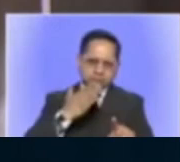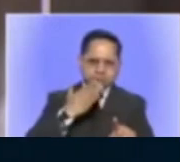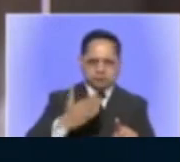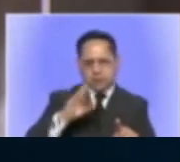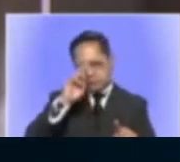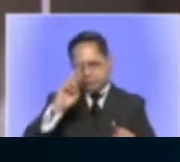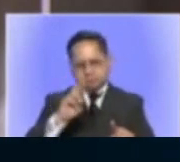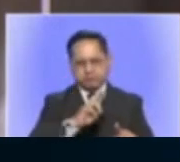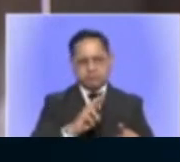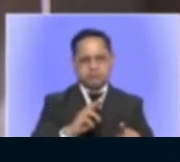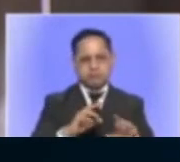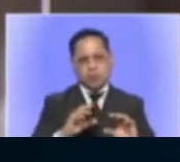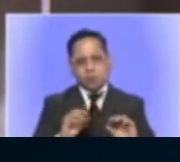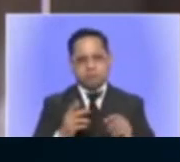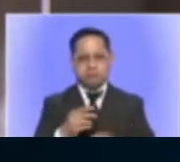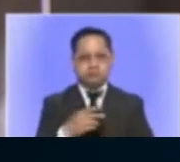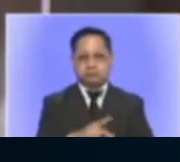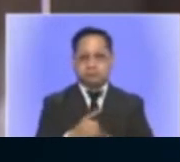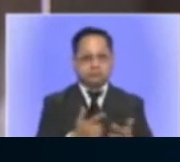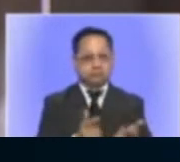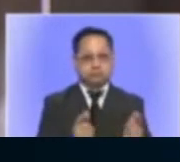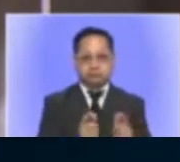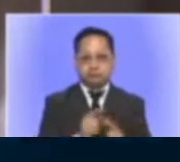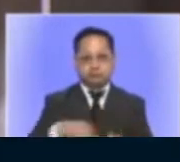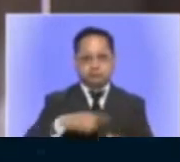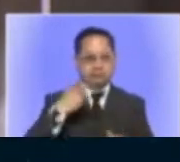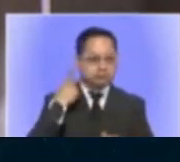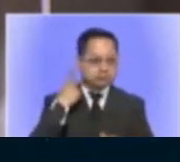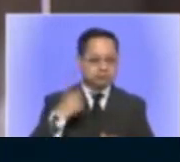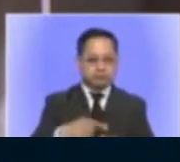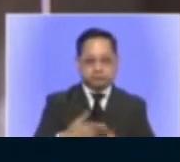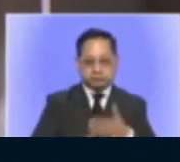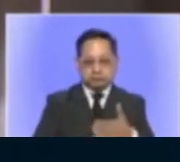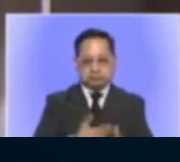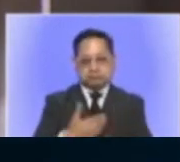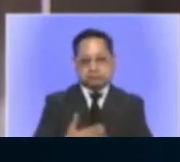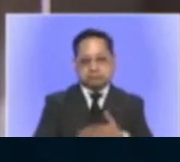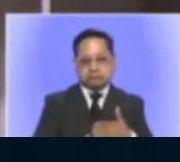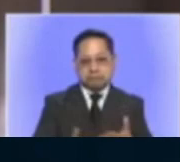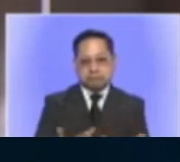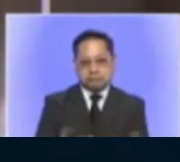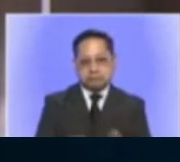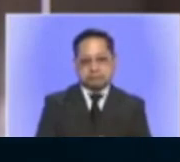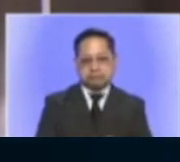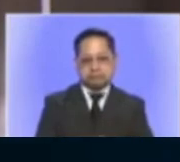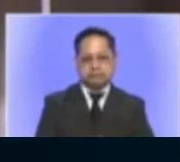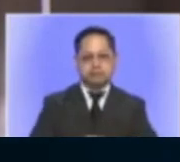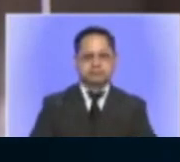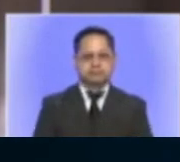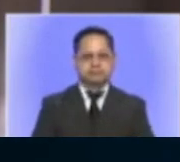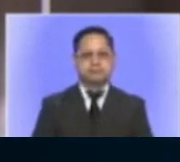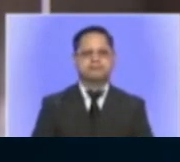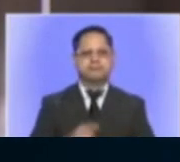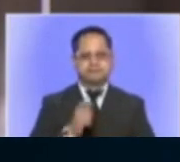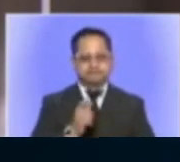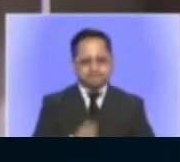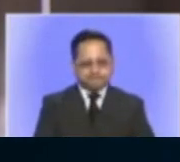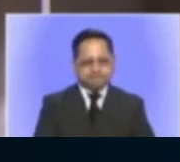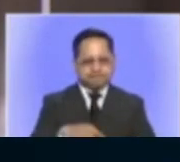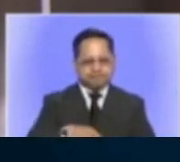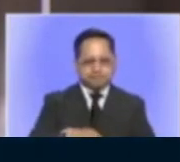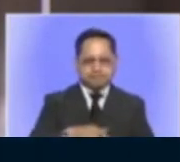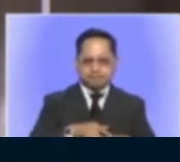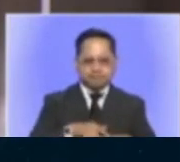las contiendas obviando que en todo momento este criterio de este órgano ha sido que debe